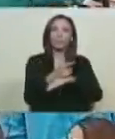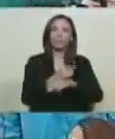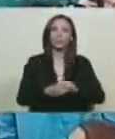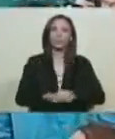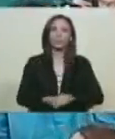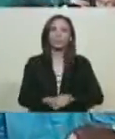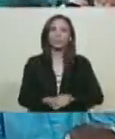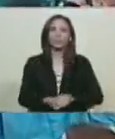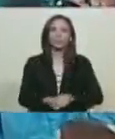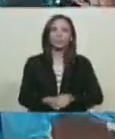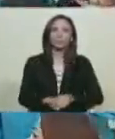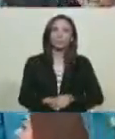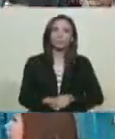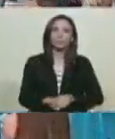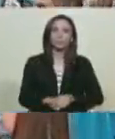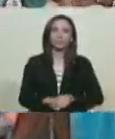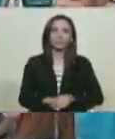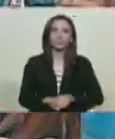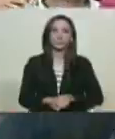se gobierna.